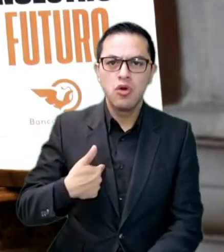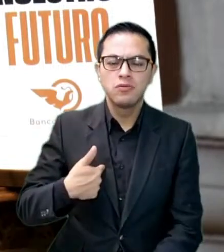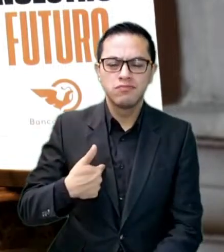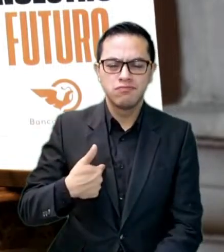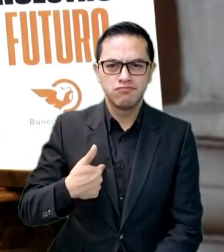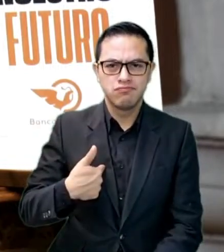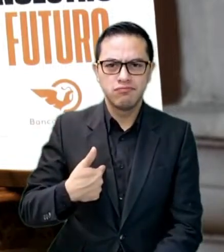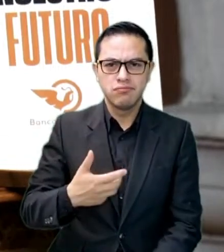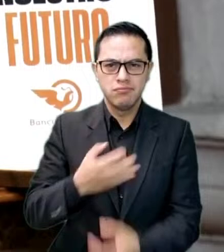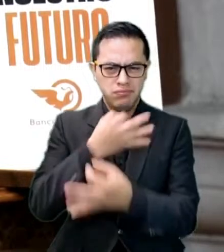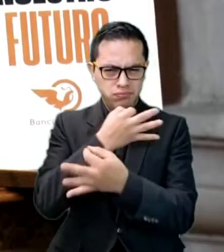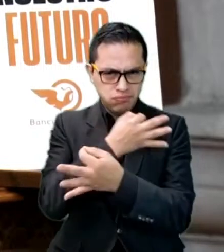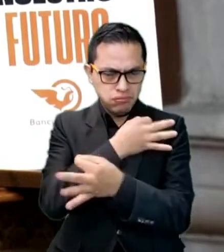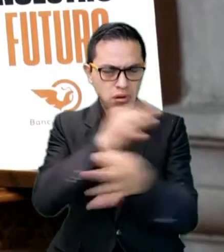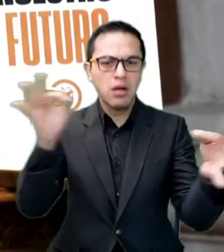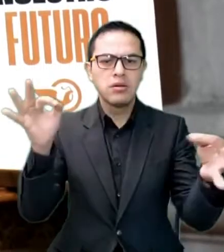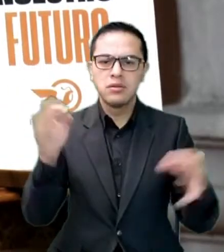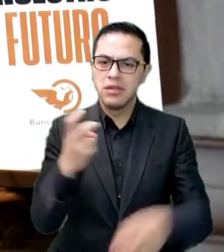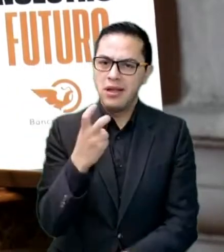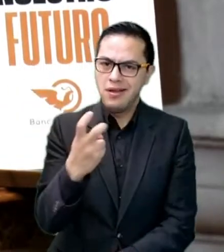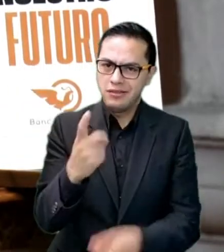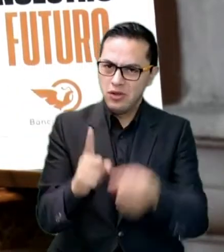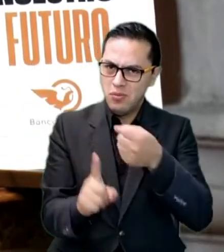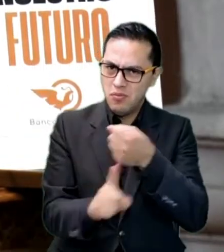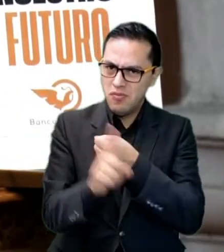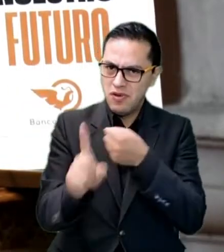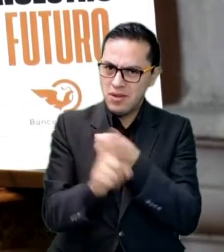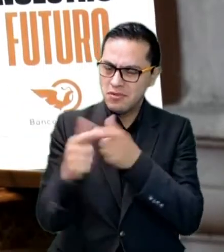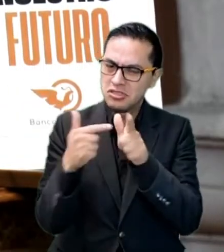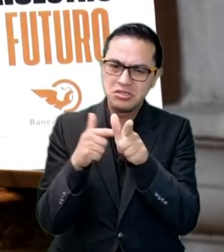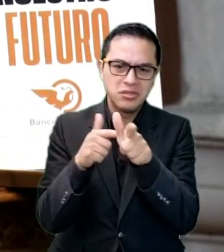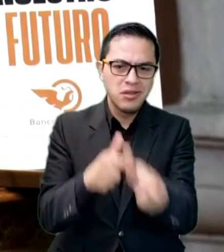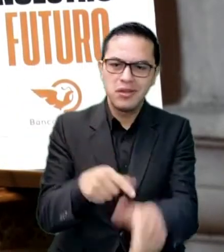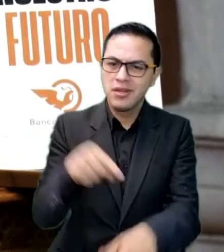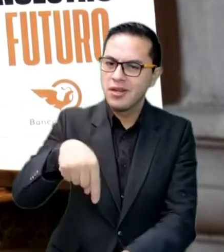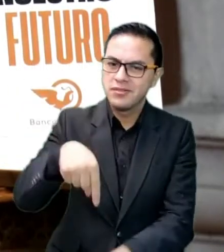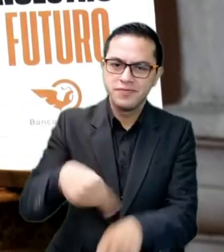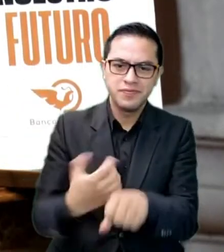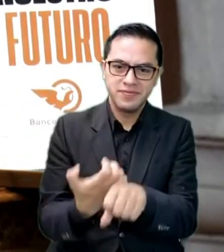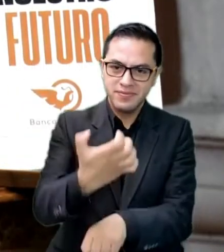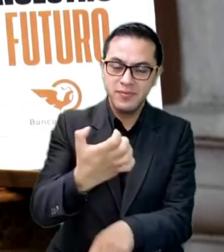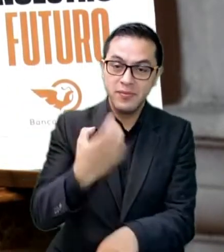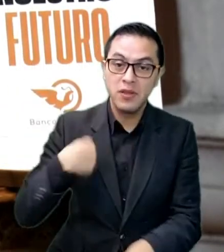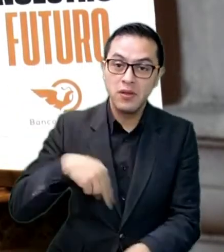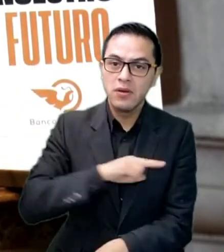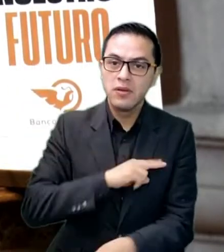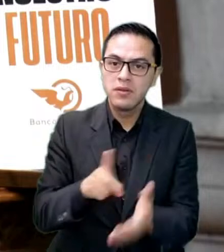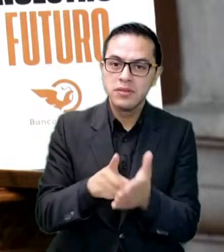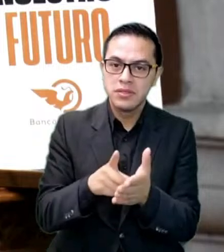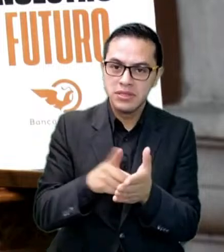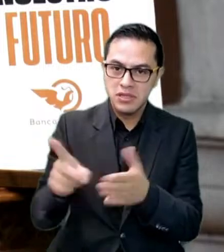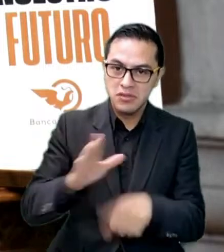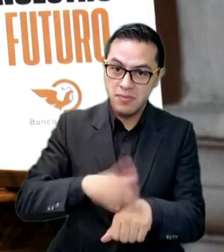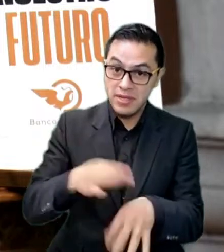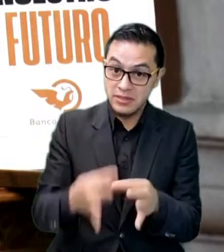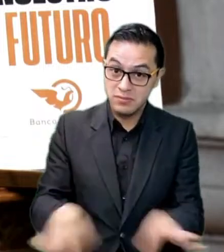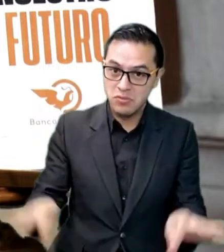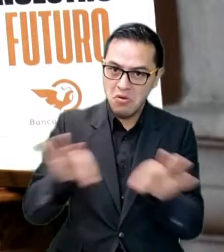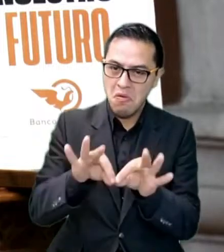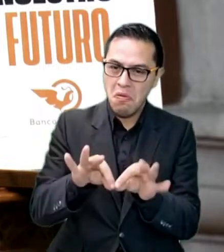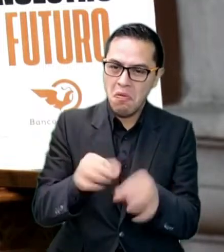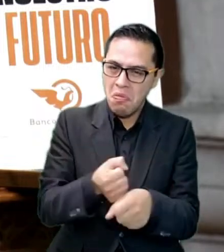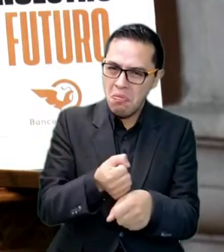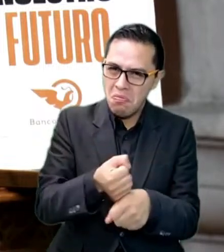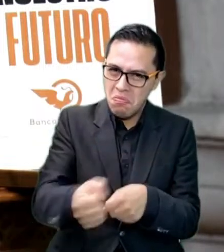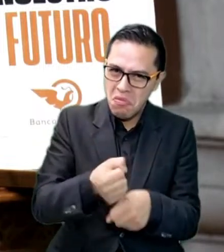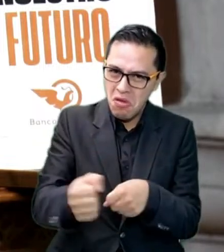por esta situación que prevalece en nuestro gran Estado, donde nuestros derechos más elementales son vulnerados, como el derecho a